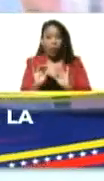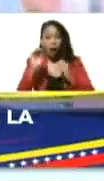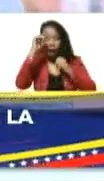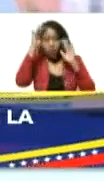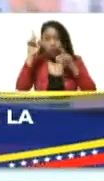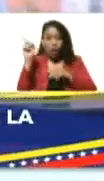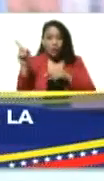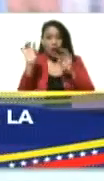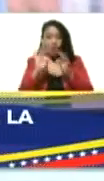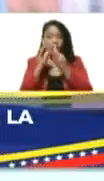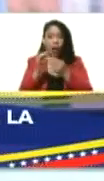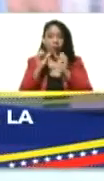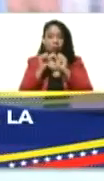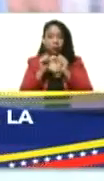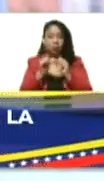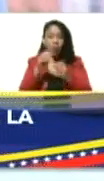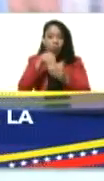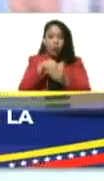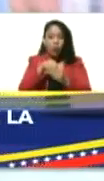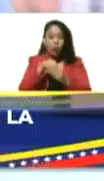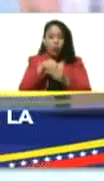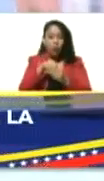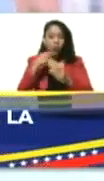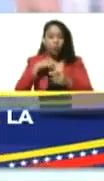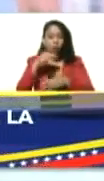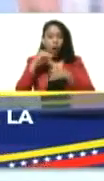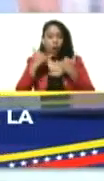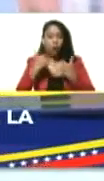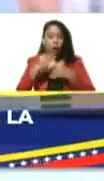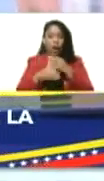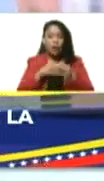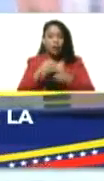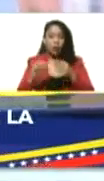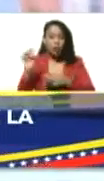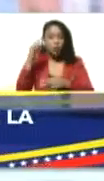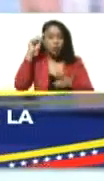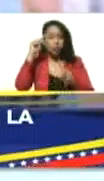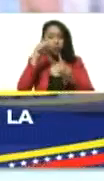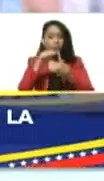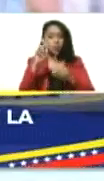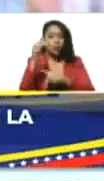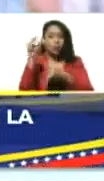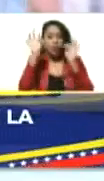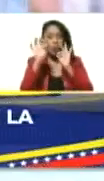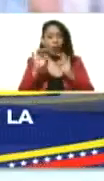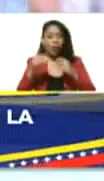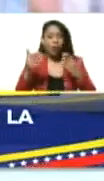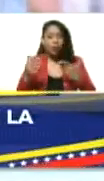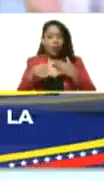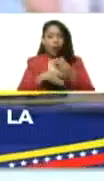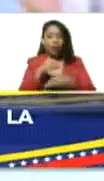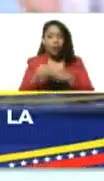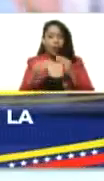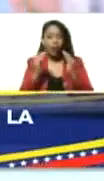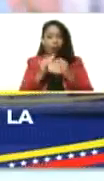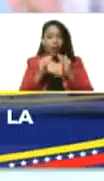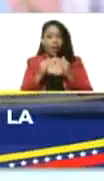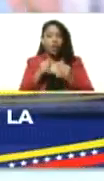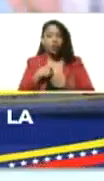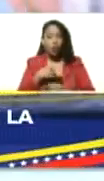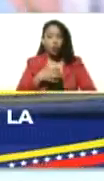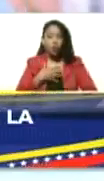esas familias que permanecen en refugio como lo estamos haciendo ahora, y el segundo objetivo de la segunda fase es darle vivienda. Yo le